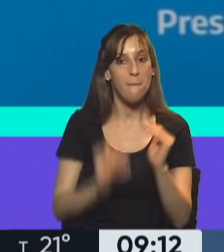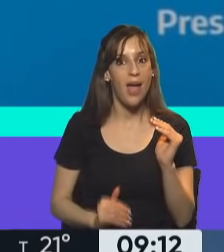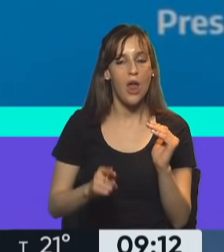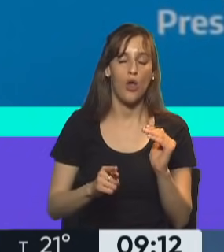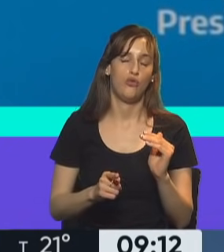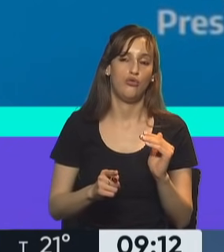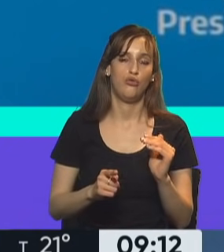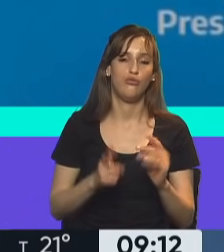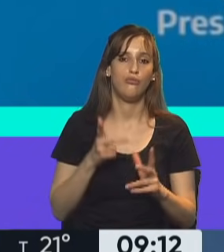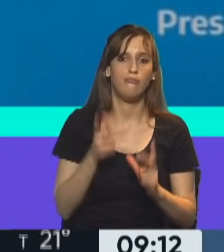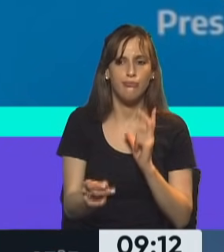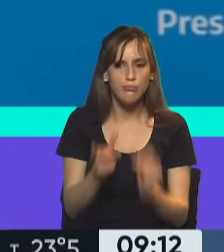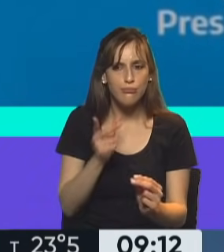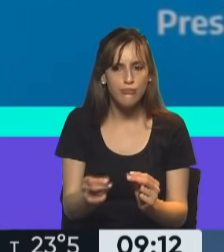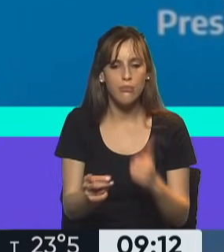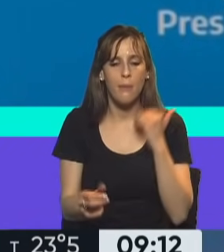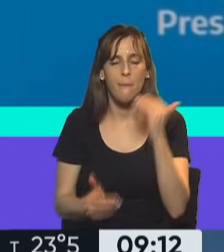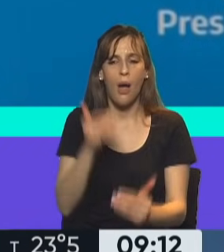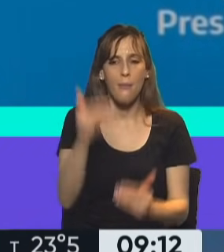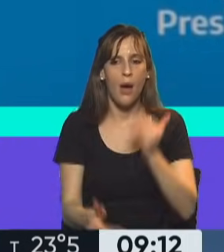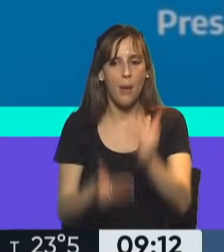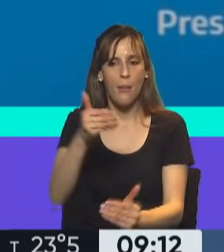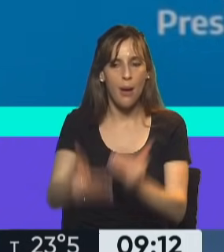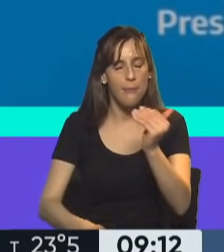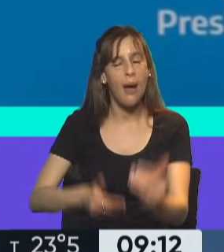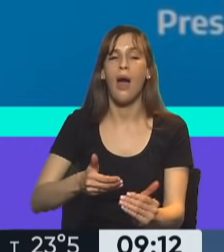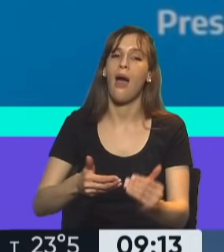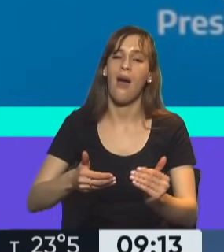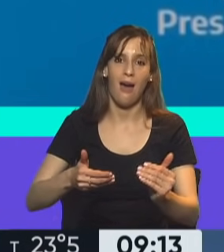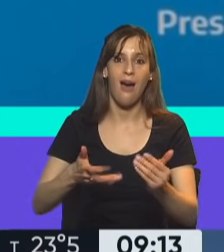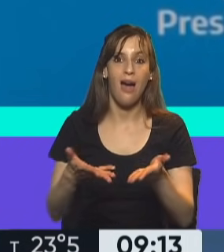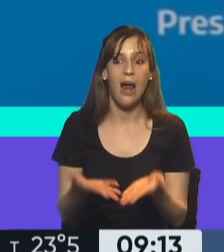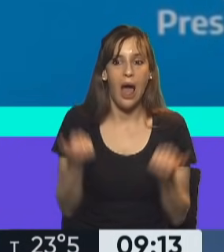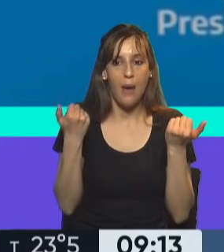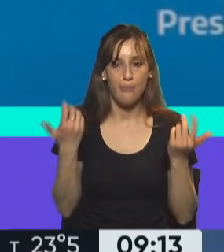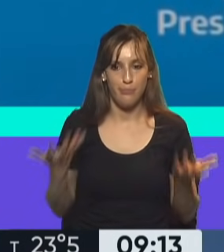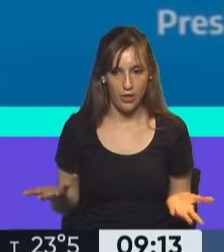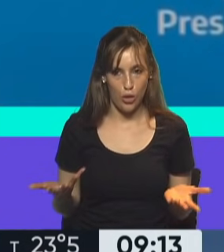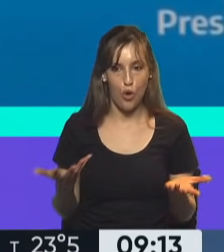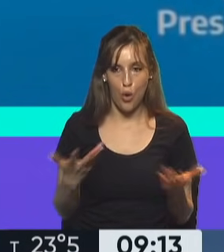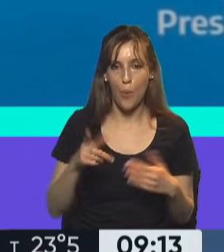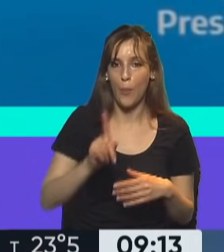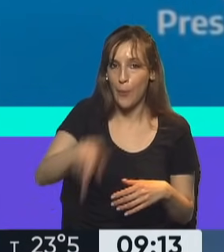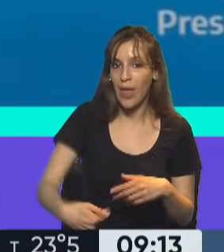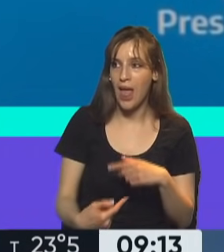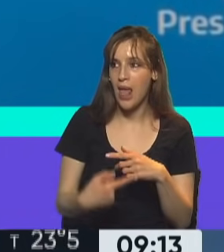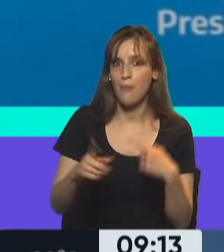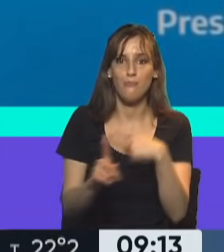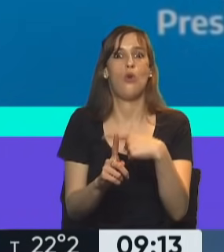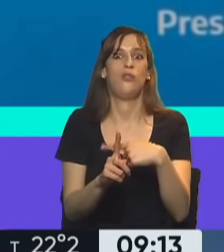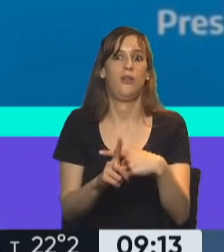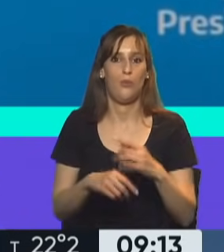más rápido avancemos con la vacunación de este grupo etario, más rápido vamos a poder tener un impacto positivo en relación a